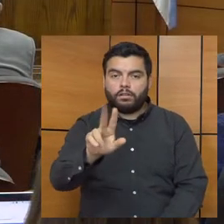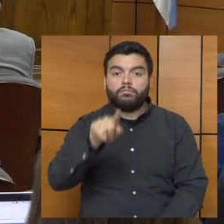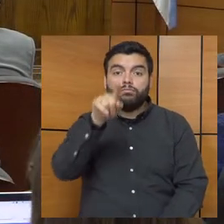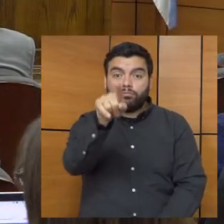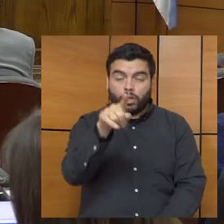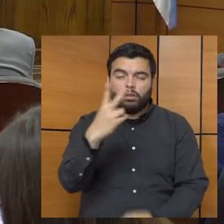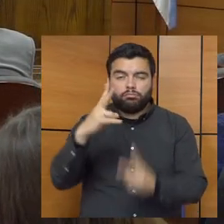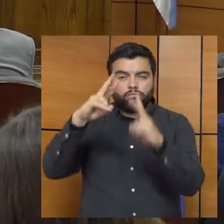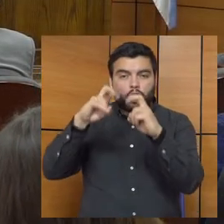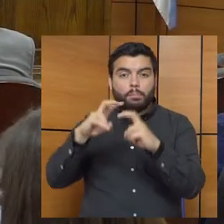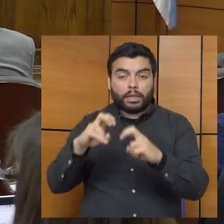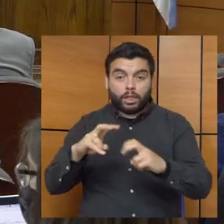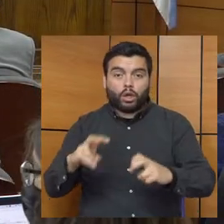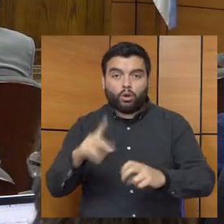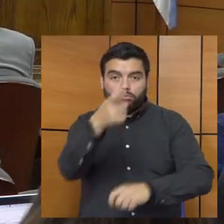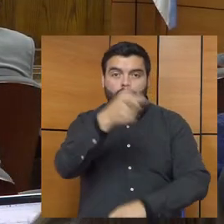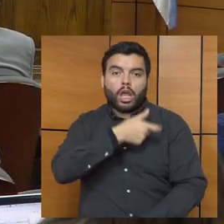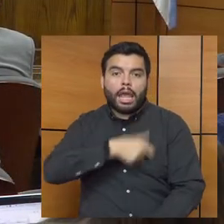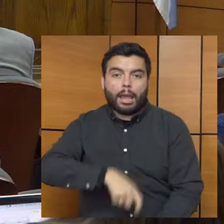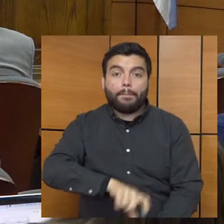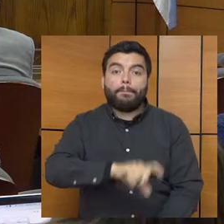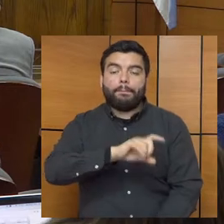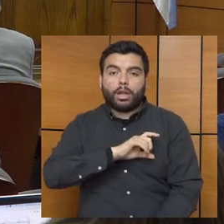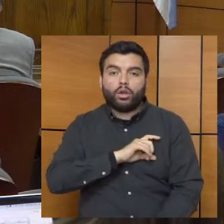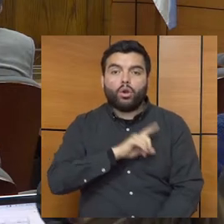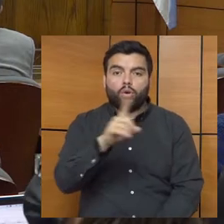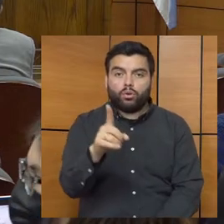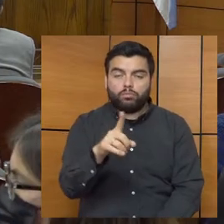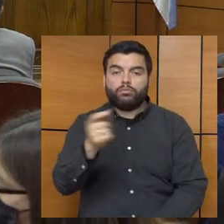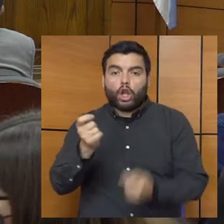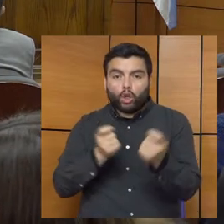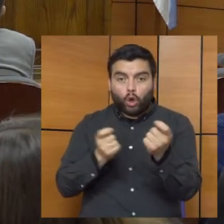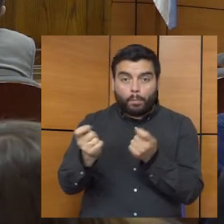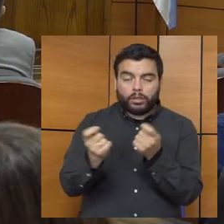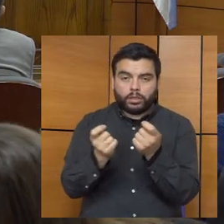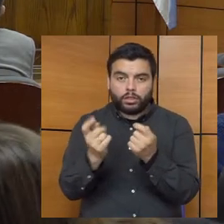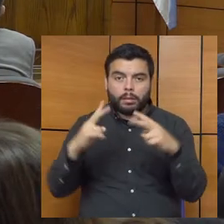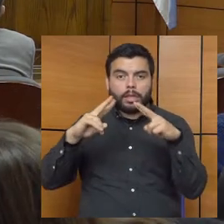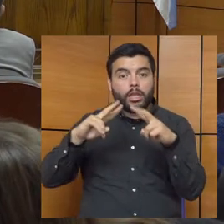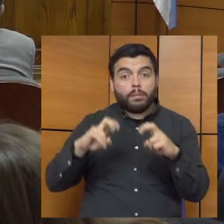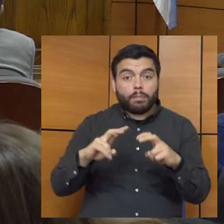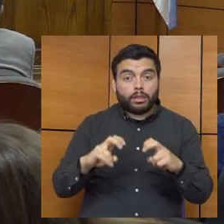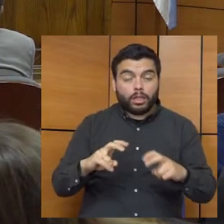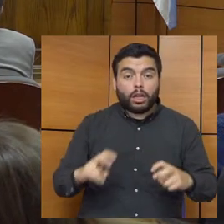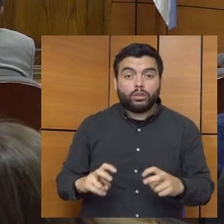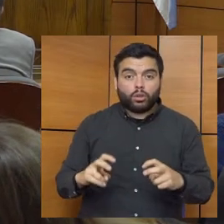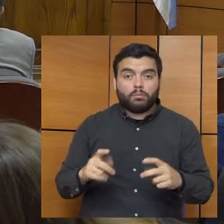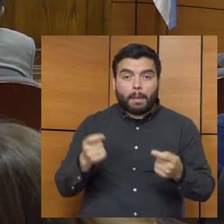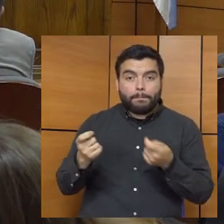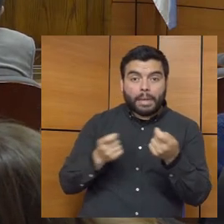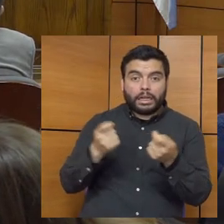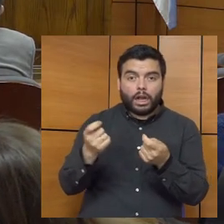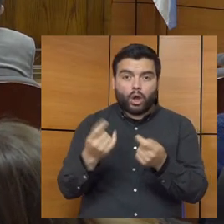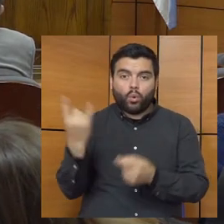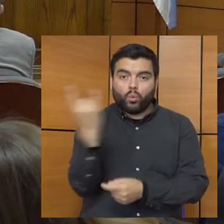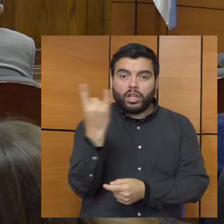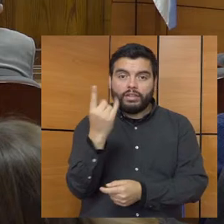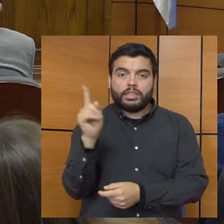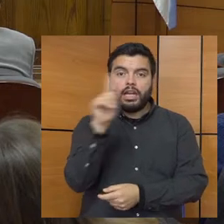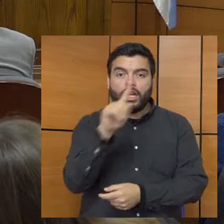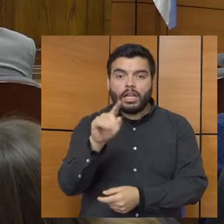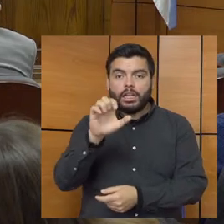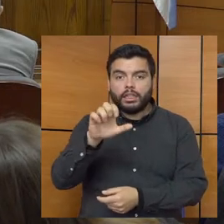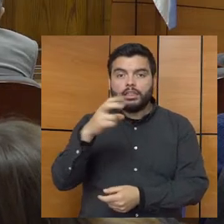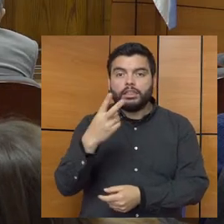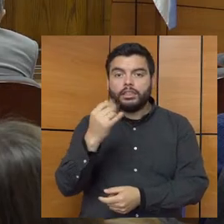Javier Rondán Cataluña es español, catedrático de comercialización e investigación de mercados en la Universidad de Sevilla.